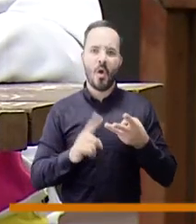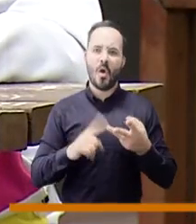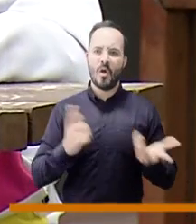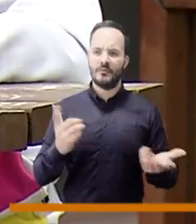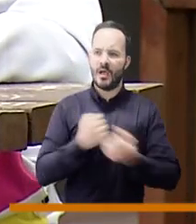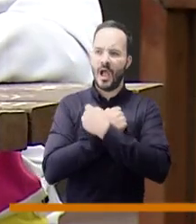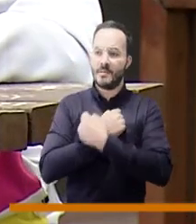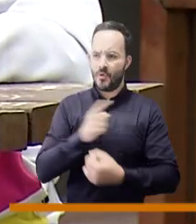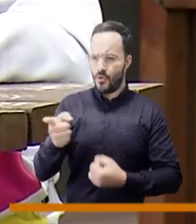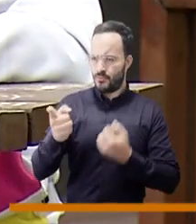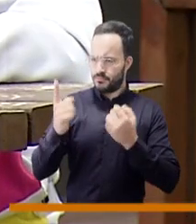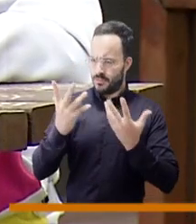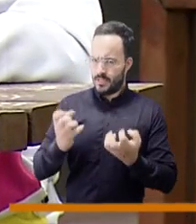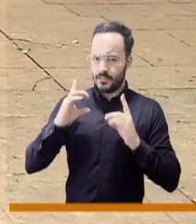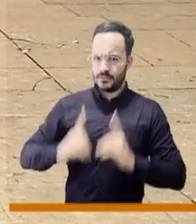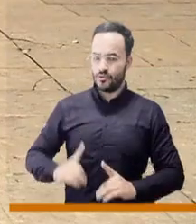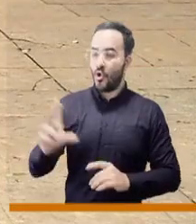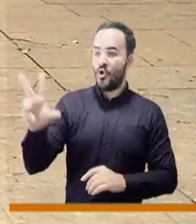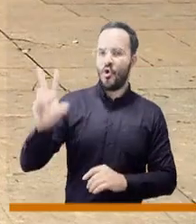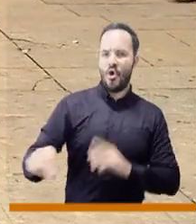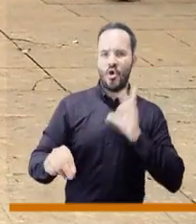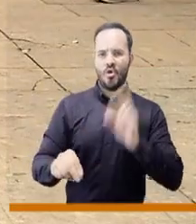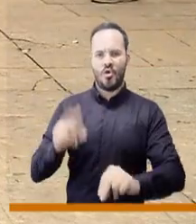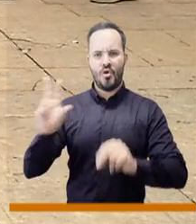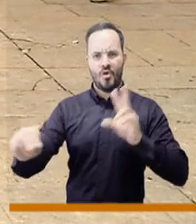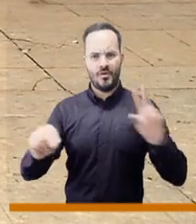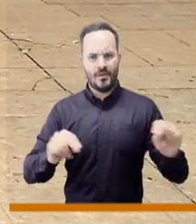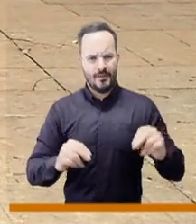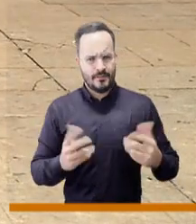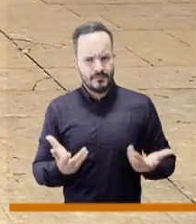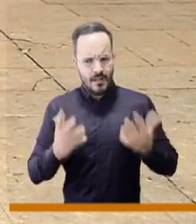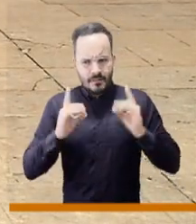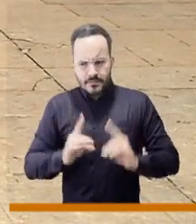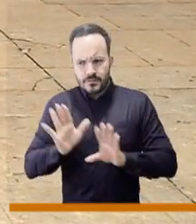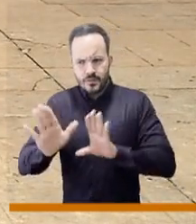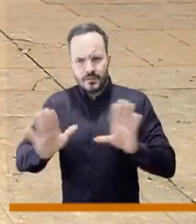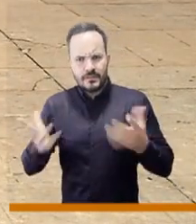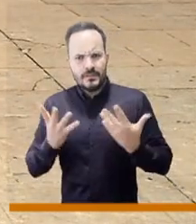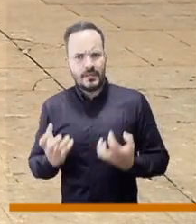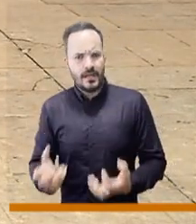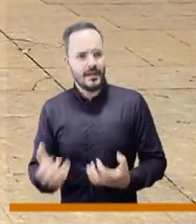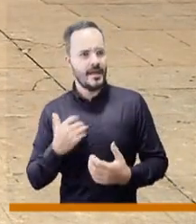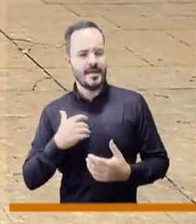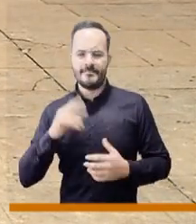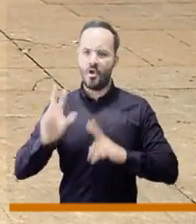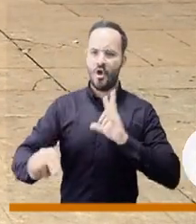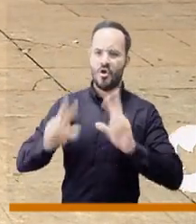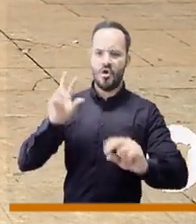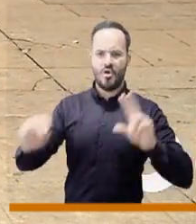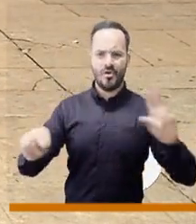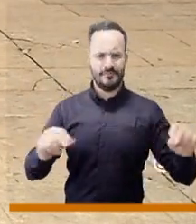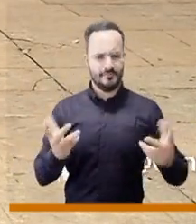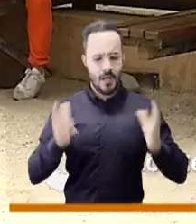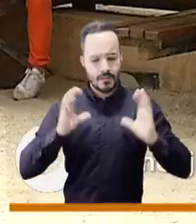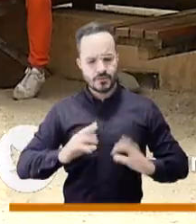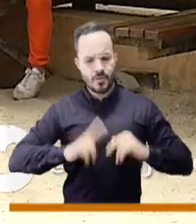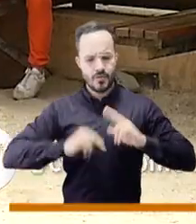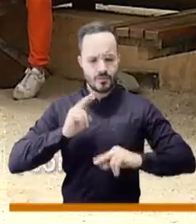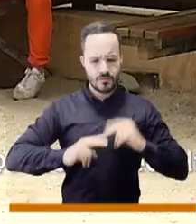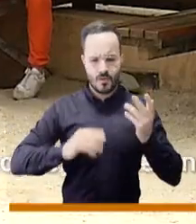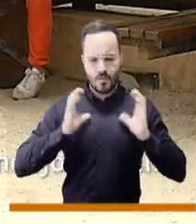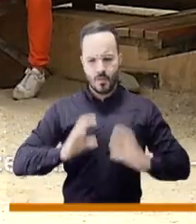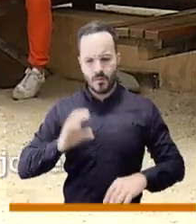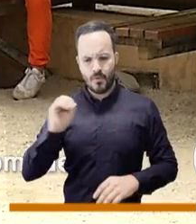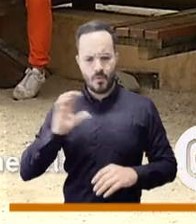como queramos, ¿cierto? Con la decisión de vida y la construcción de cuerpo y de cuerpa,